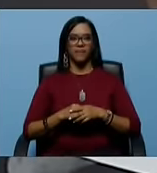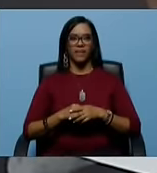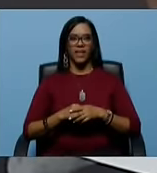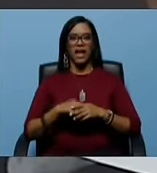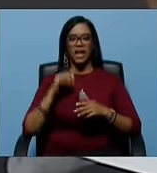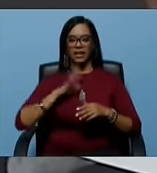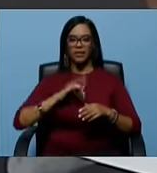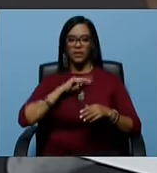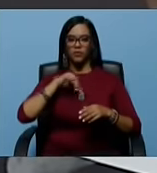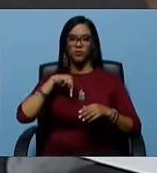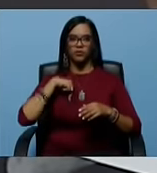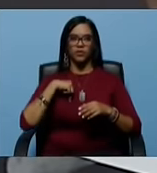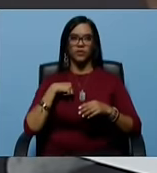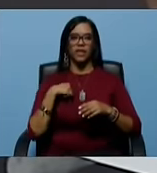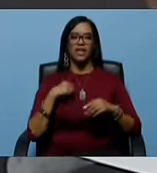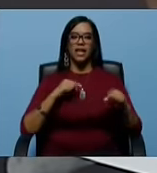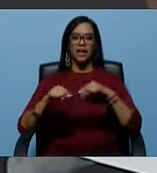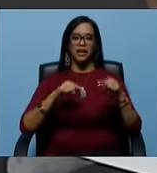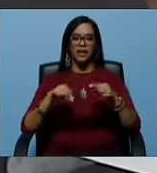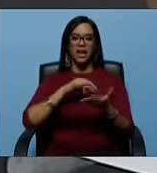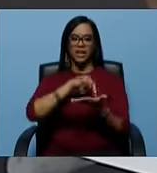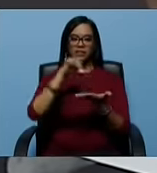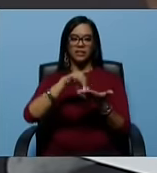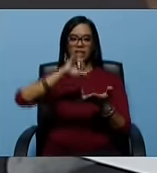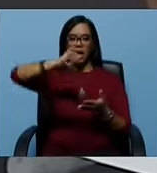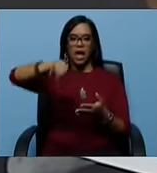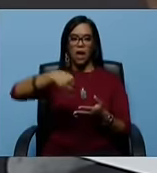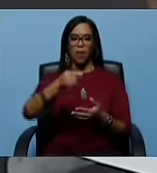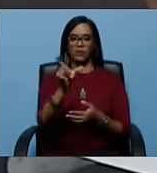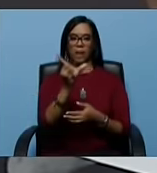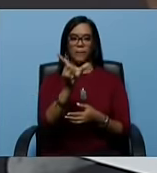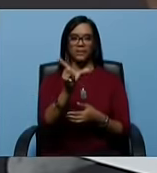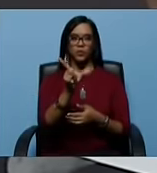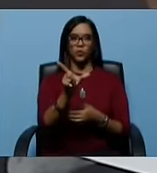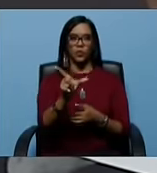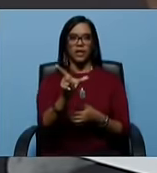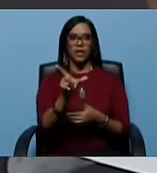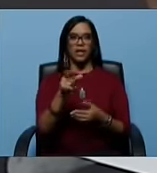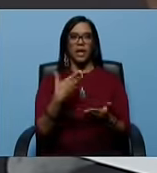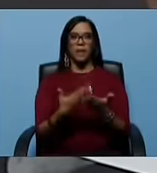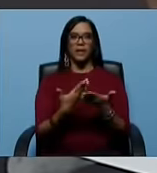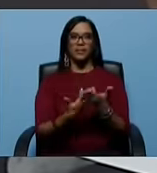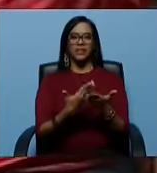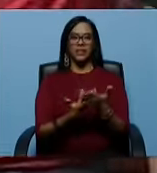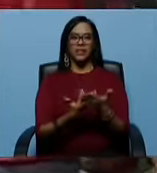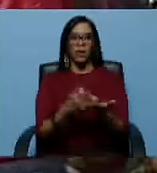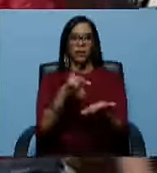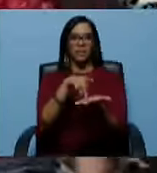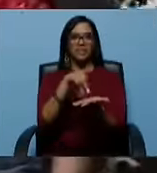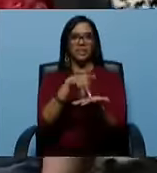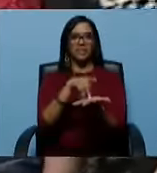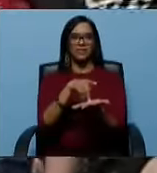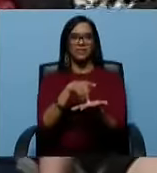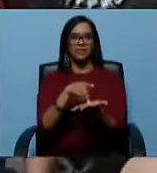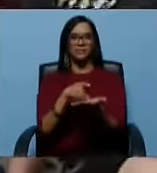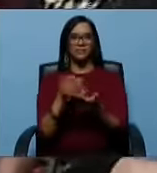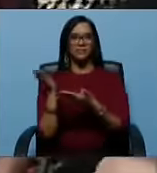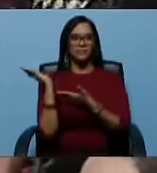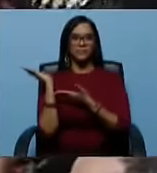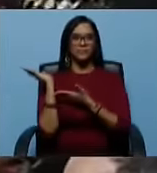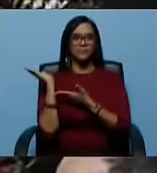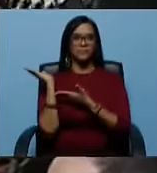con nosotros de la Dirección Nacional de la JPSU del Partido Socialista Unido de Venezuela, presente.